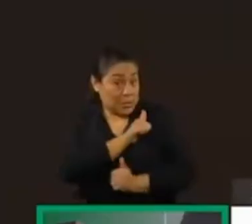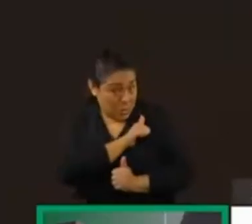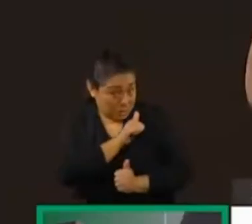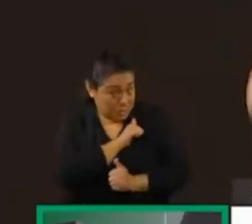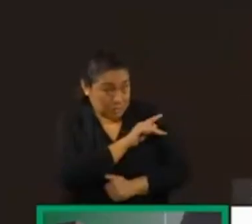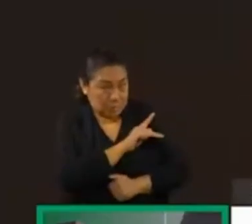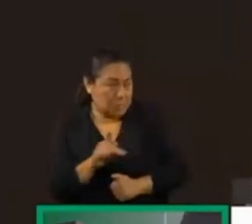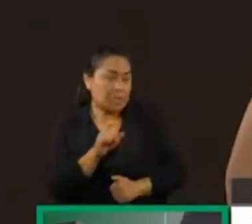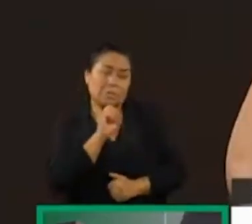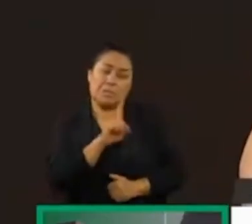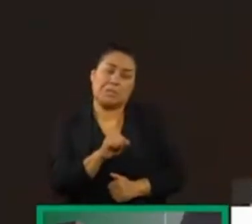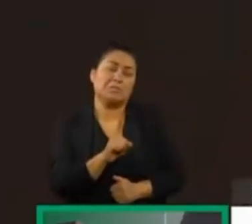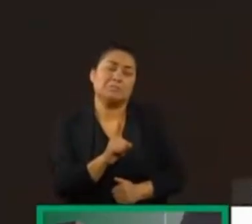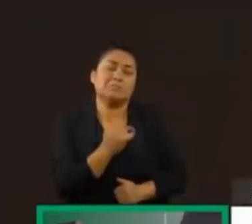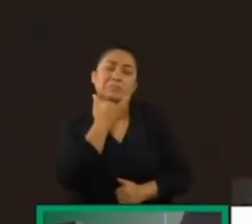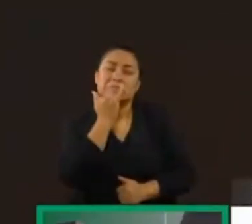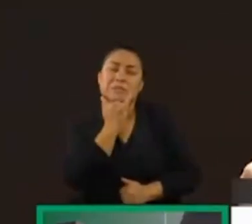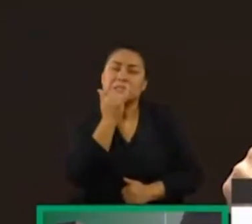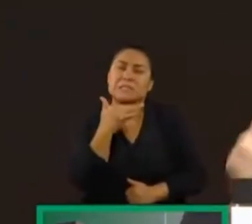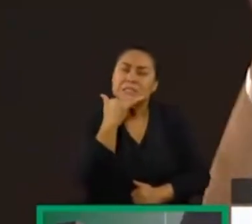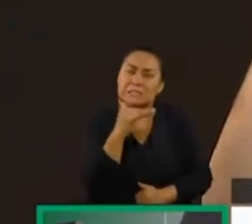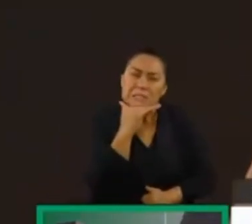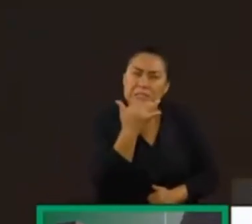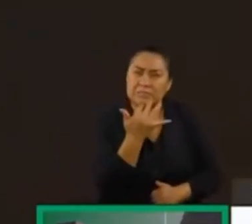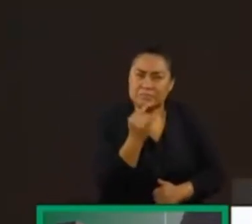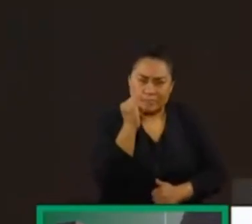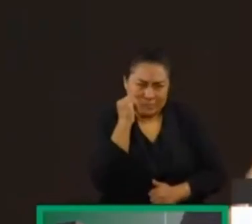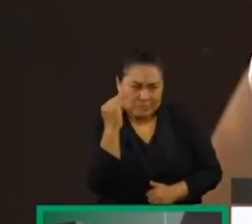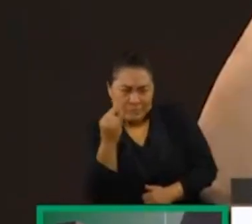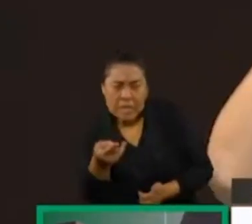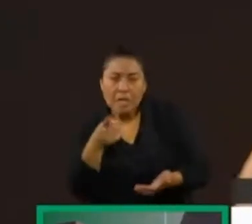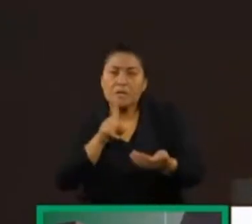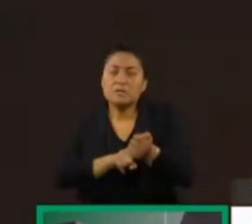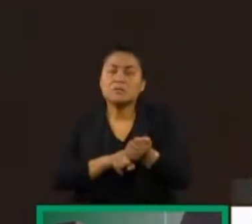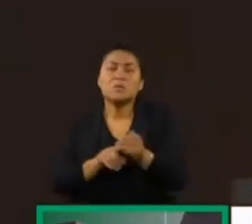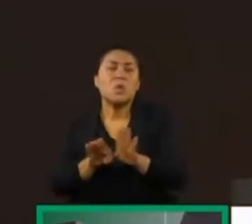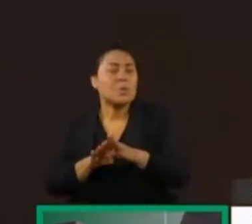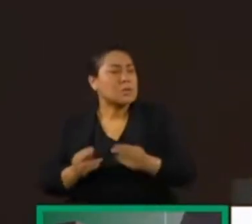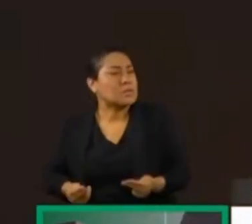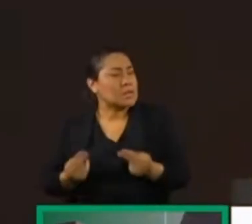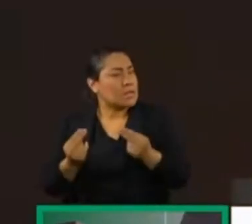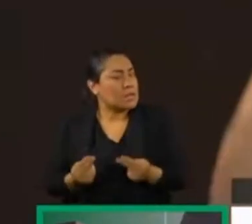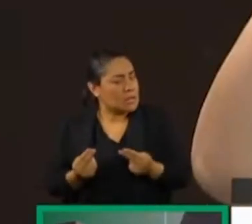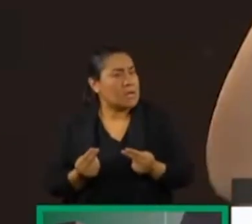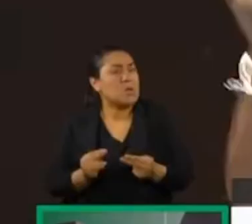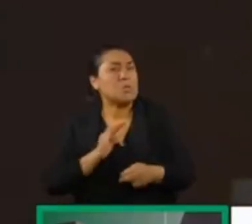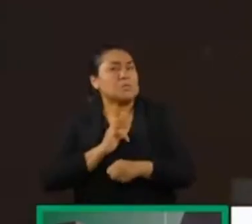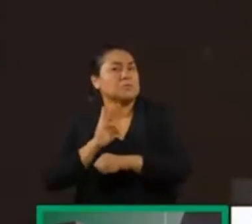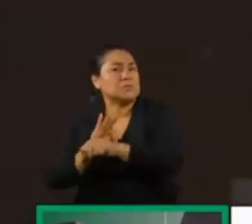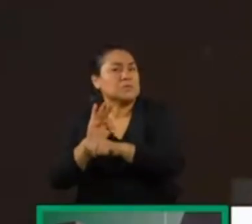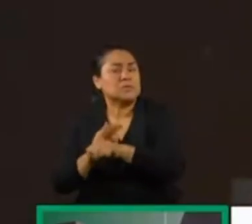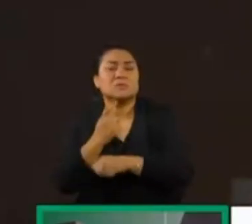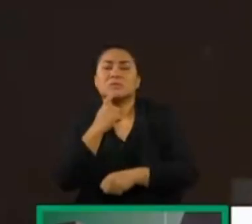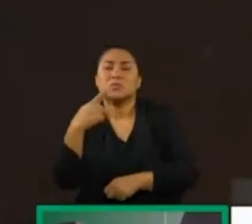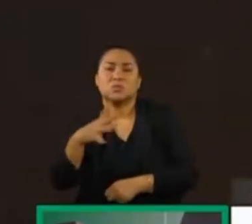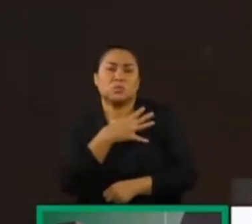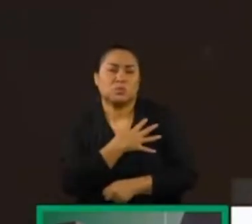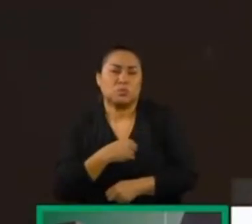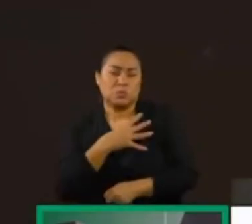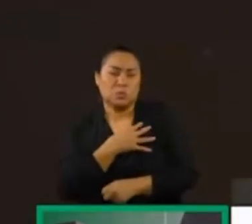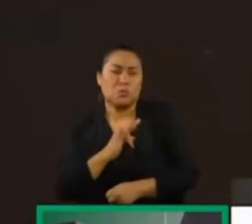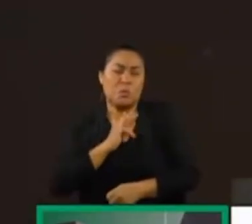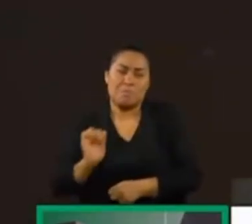cómplice de la opacidad con la que se han manejado los negocios y ha hecho ricos a los hijos de López Obrador con todas las obras del